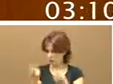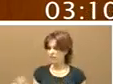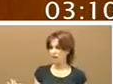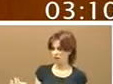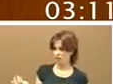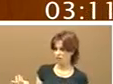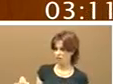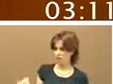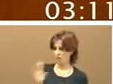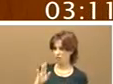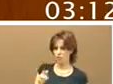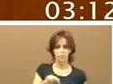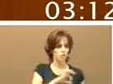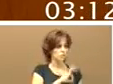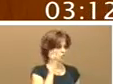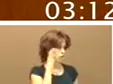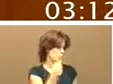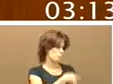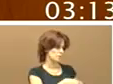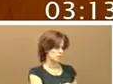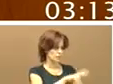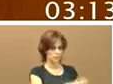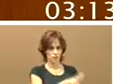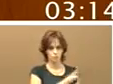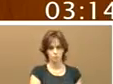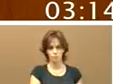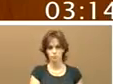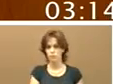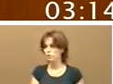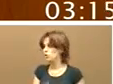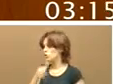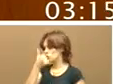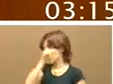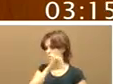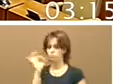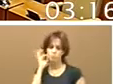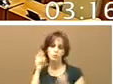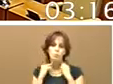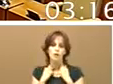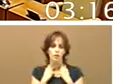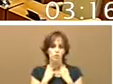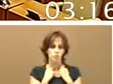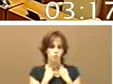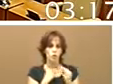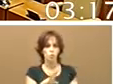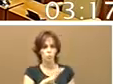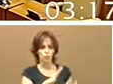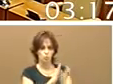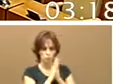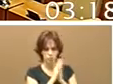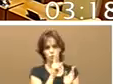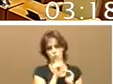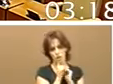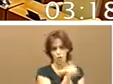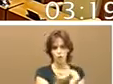señora vicepresidenta señoras y señores diputados de verdad ¿cómo no? vuelvo a rogarle silencio